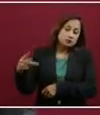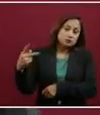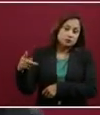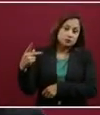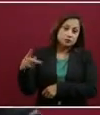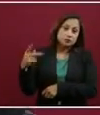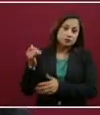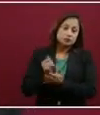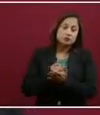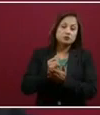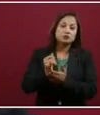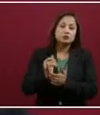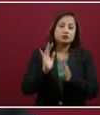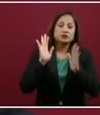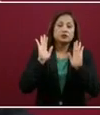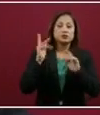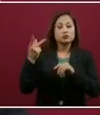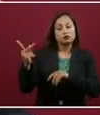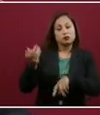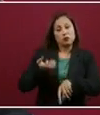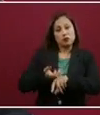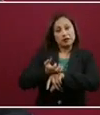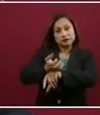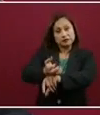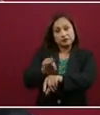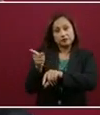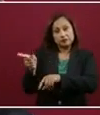del Estado, en este caso